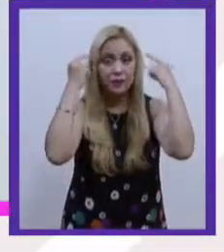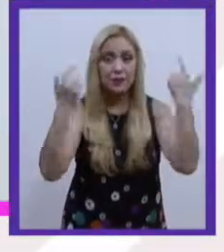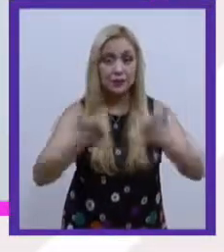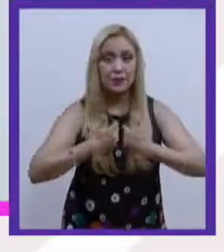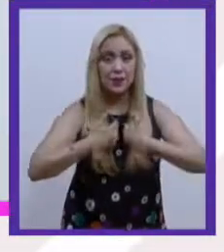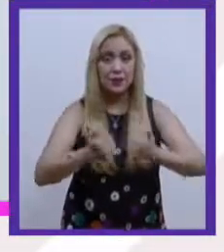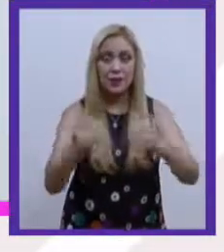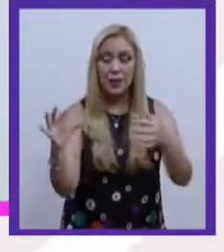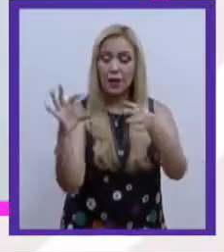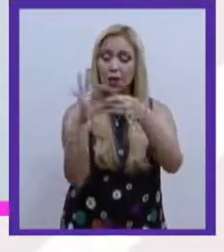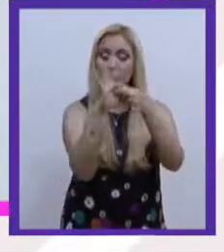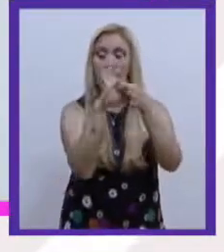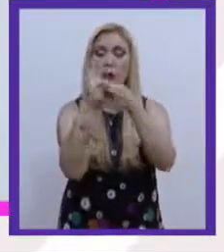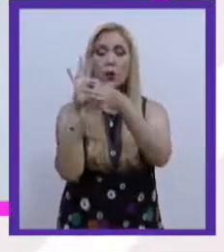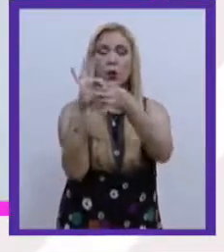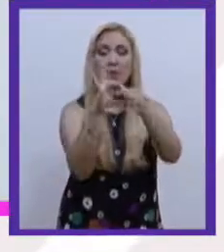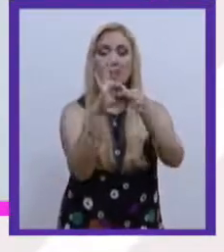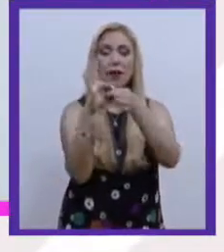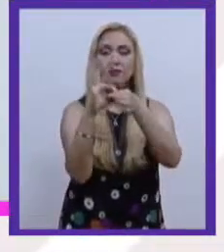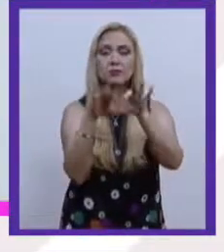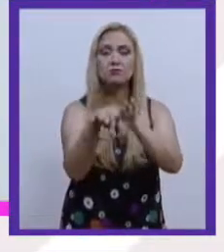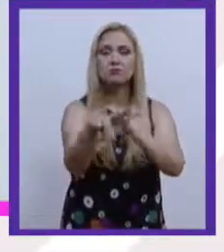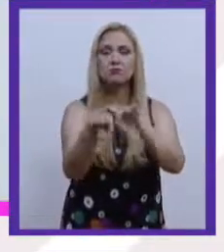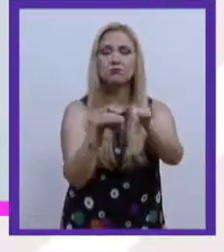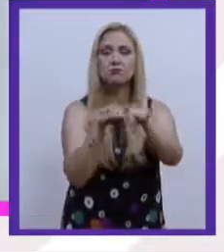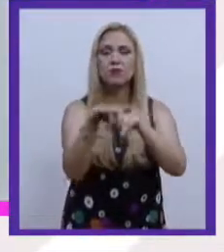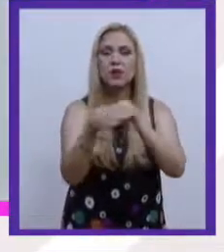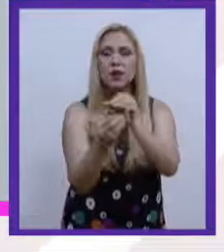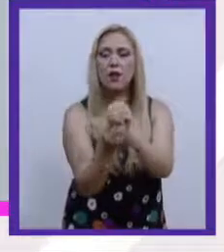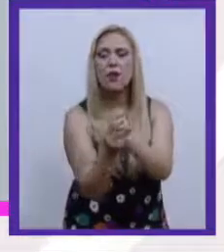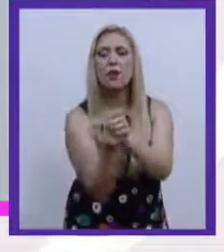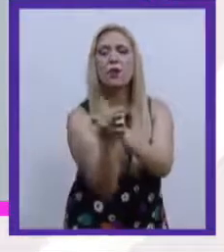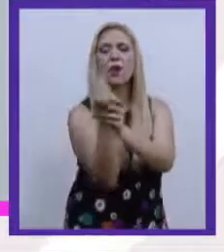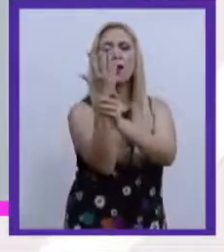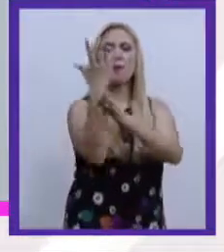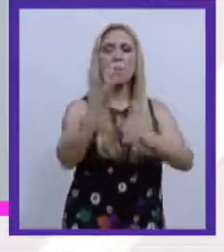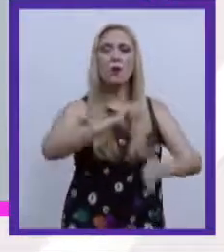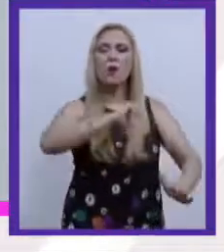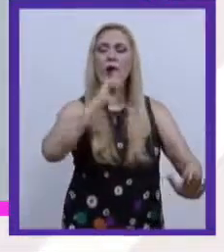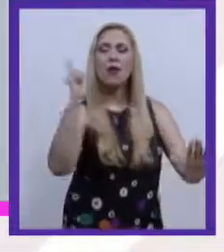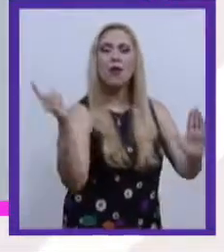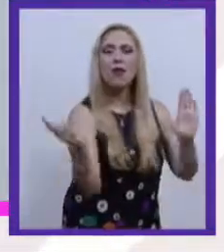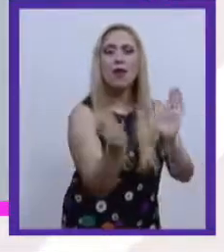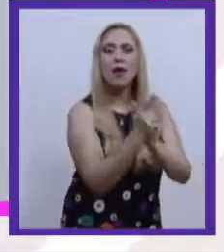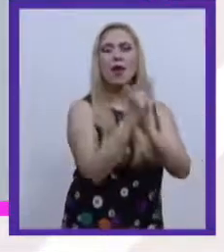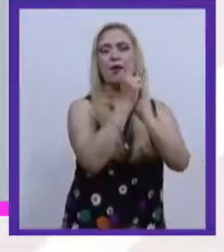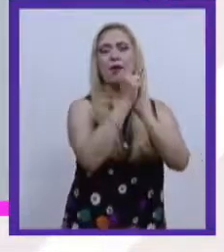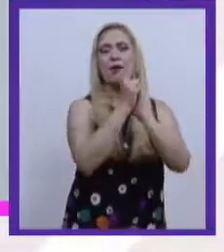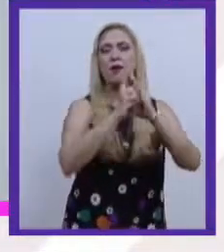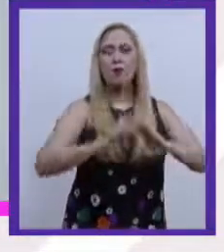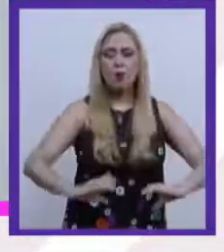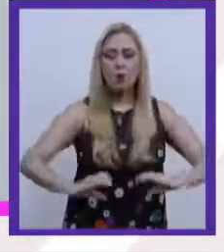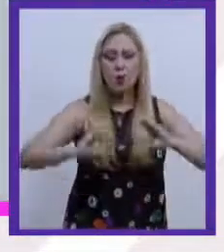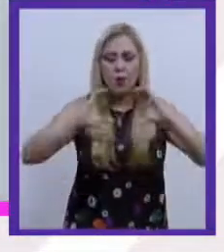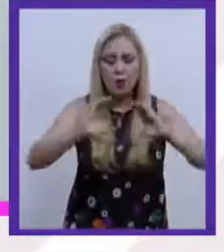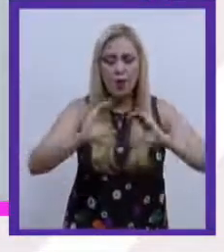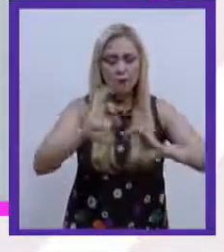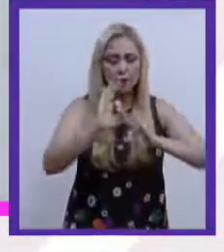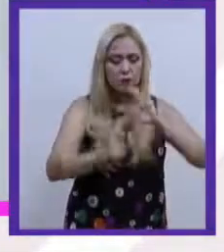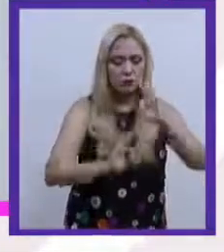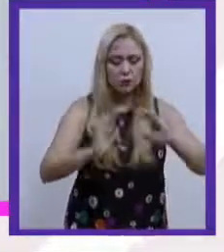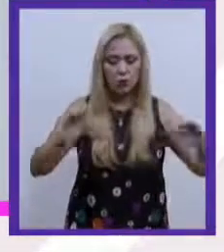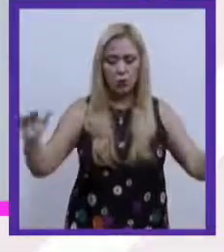que unirnos para poder trabajar una nueva política o una política pública de cuidado y que no